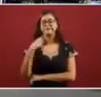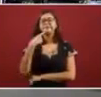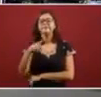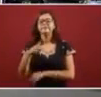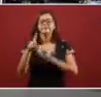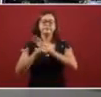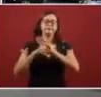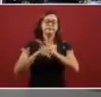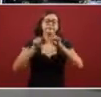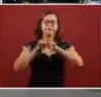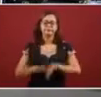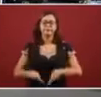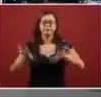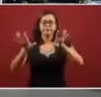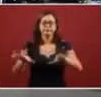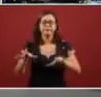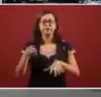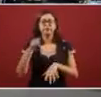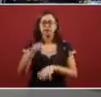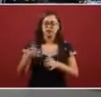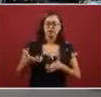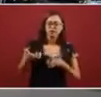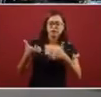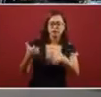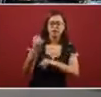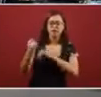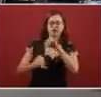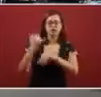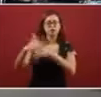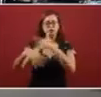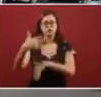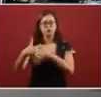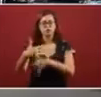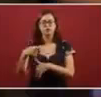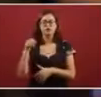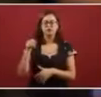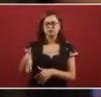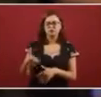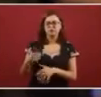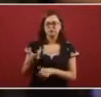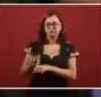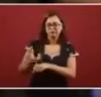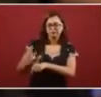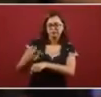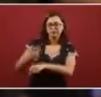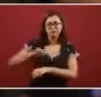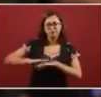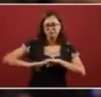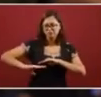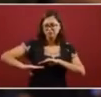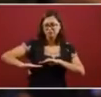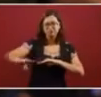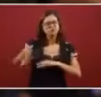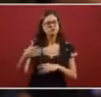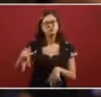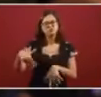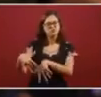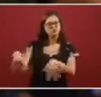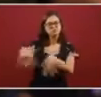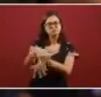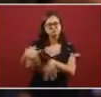que el 25% de la carretera internacional número 15 es de asfalto en lugar de concreto hidráulico, como había prometido